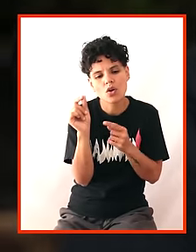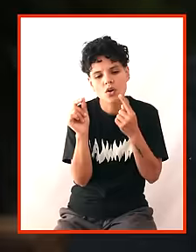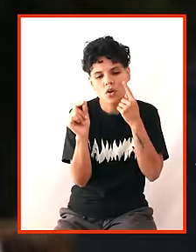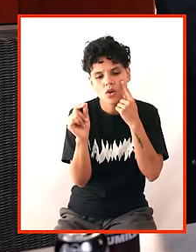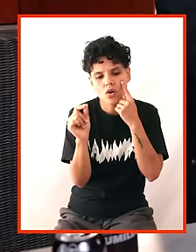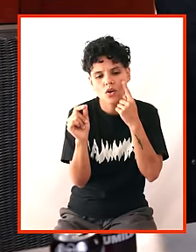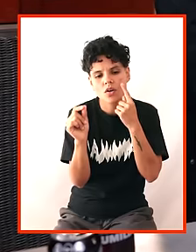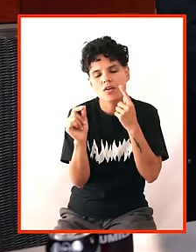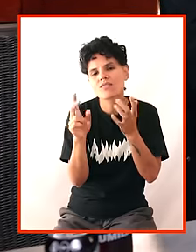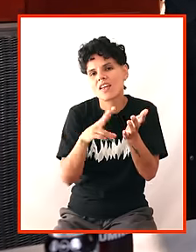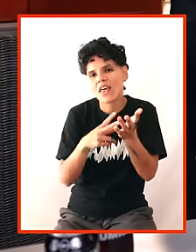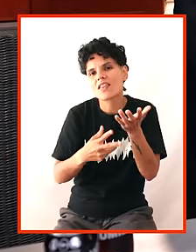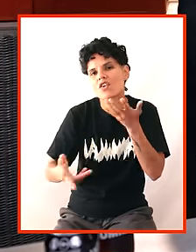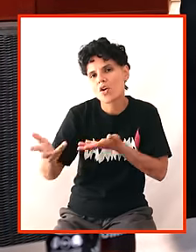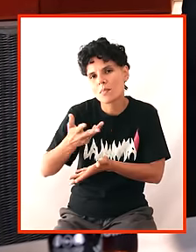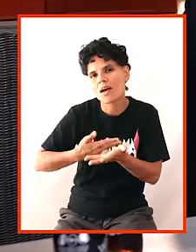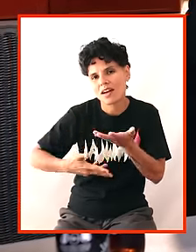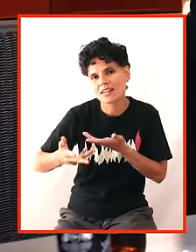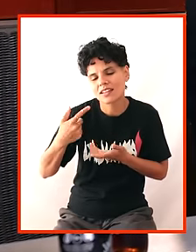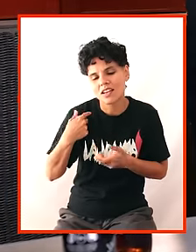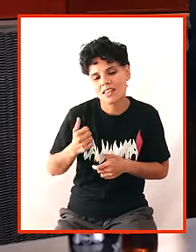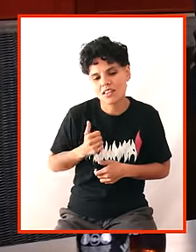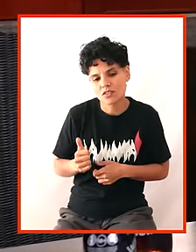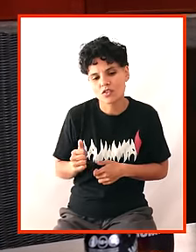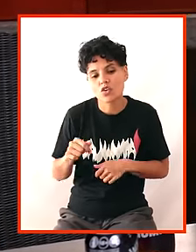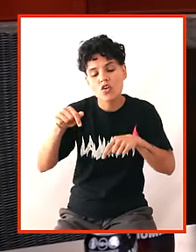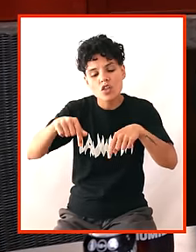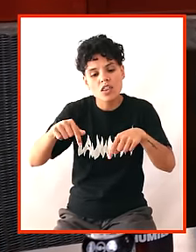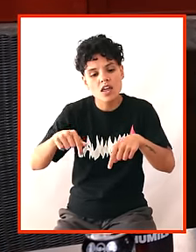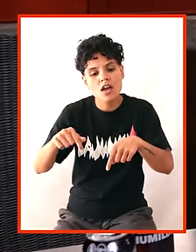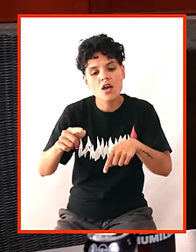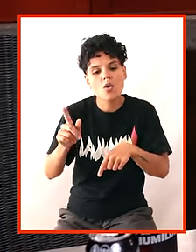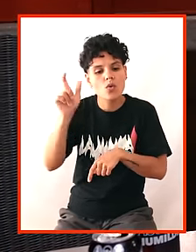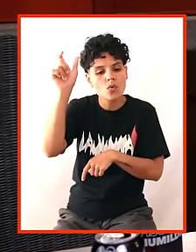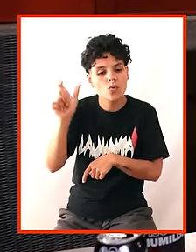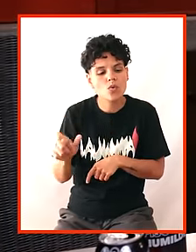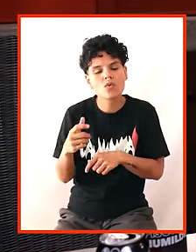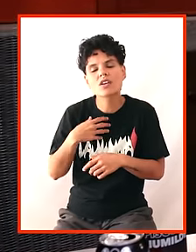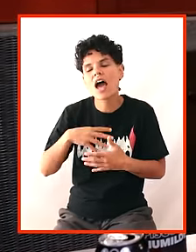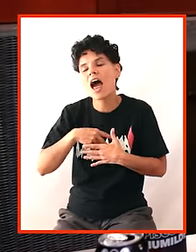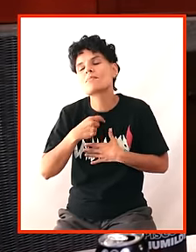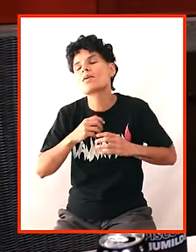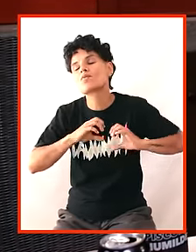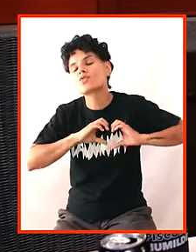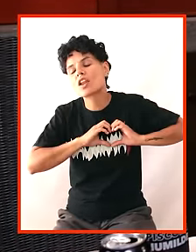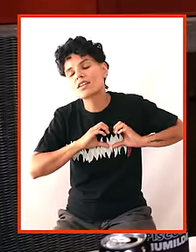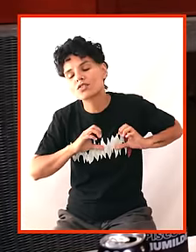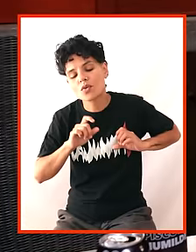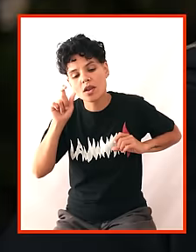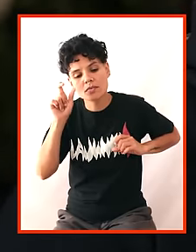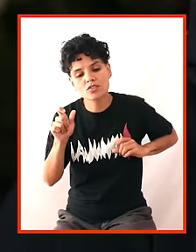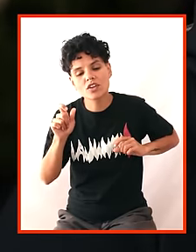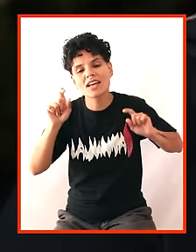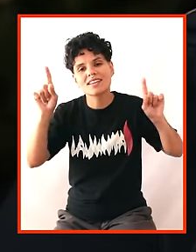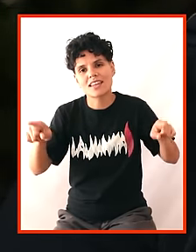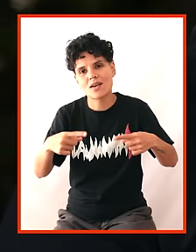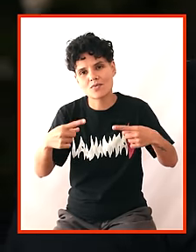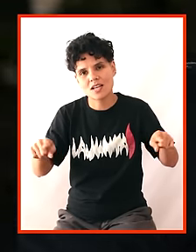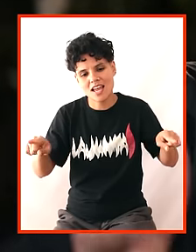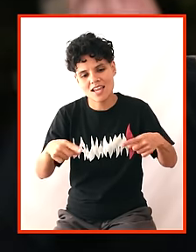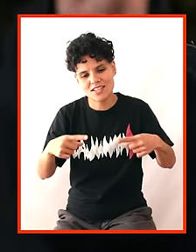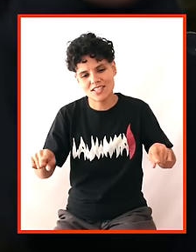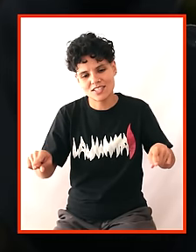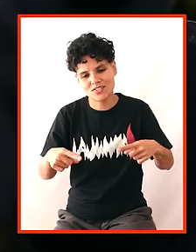veces, vibran con los artistas. Y hoy día tenemos a un compañero, un motor, un corazón, un alma, un espíritu de nuestro programa que